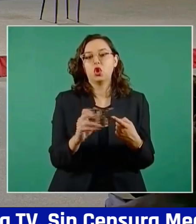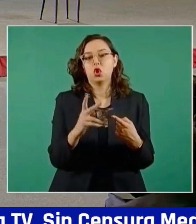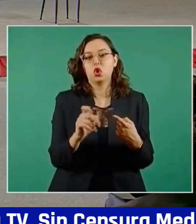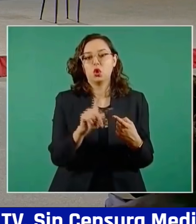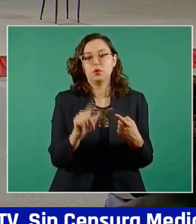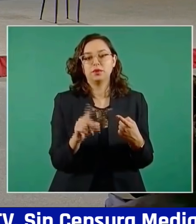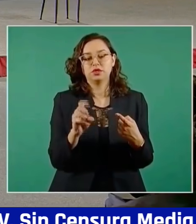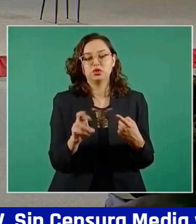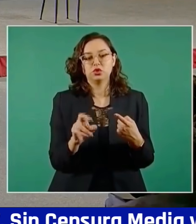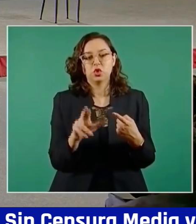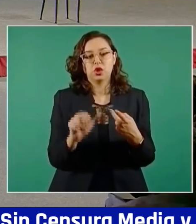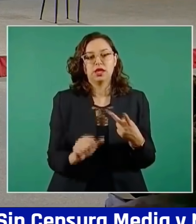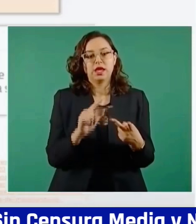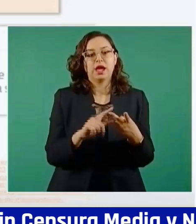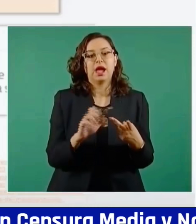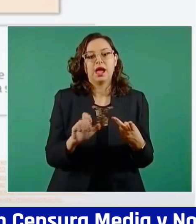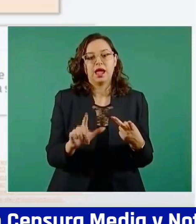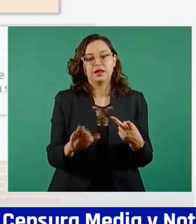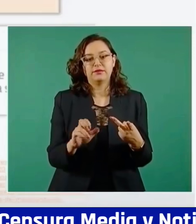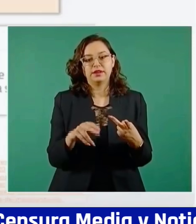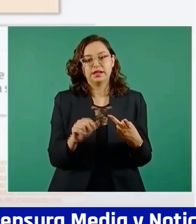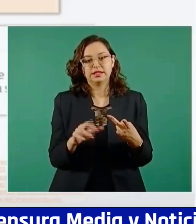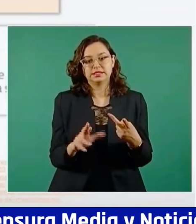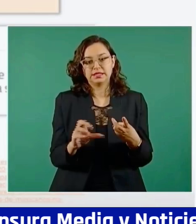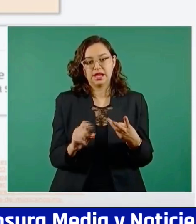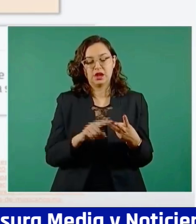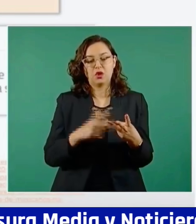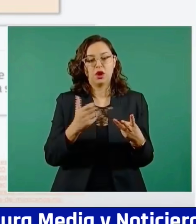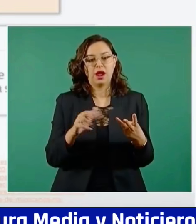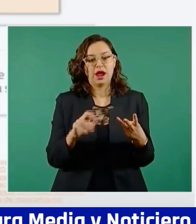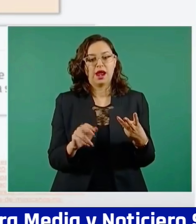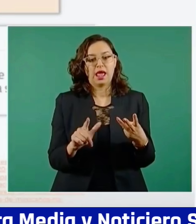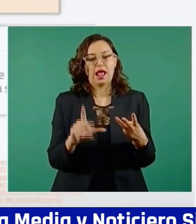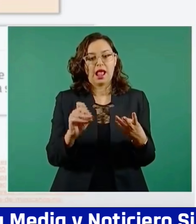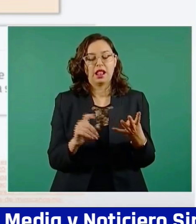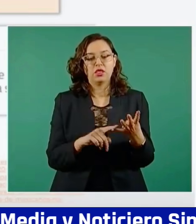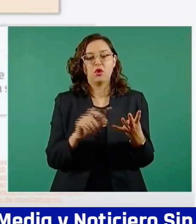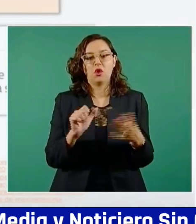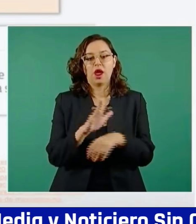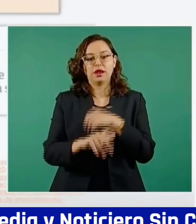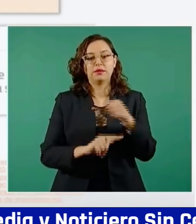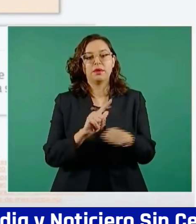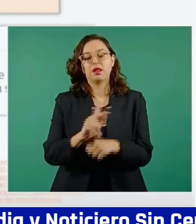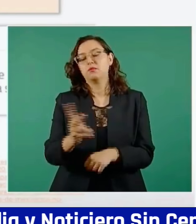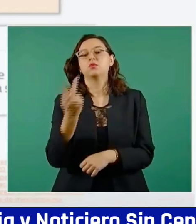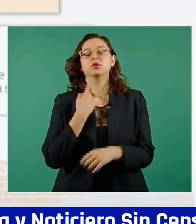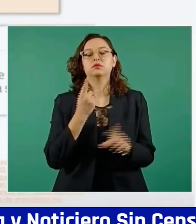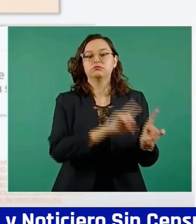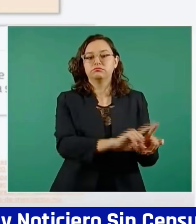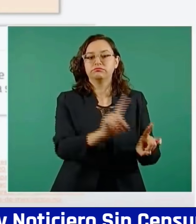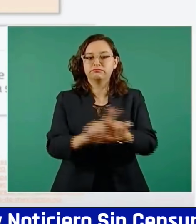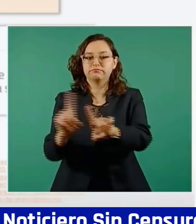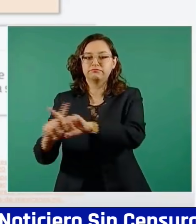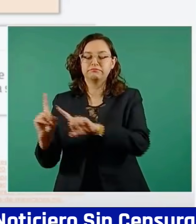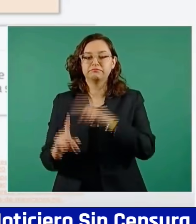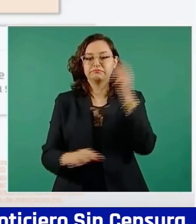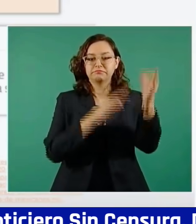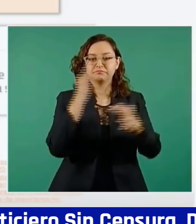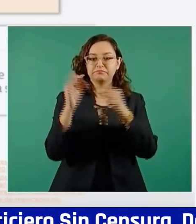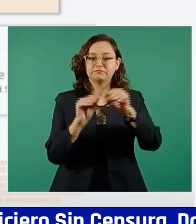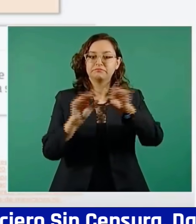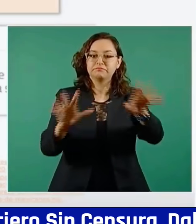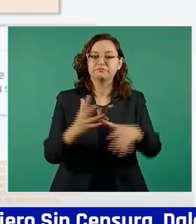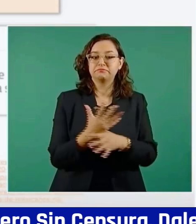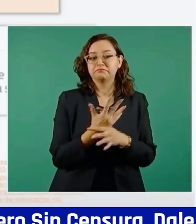Expansión Política, El Financiero, El Heraldo, Animal Político, entre otros. Tomando en cuenta los datos del